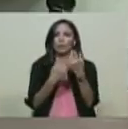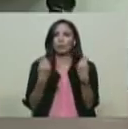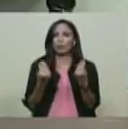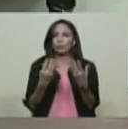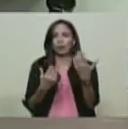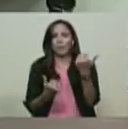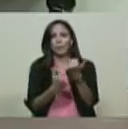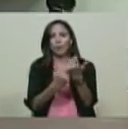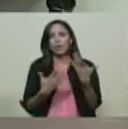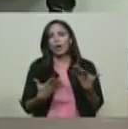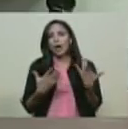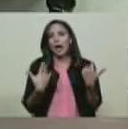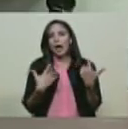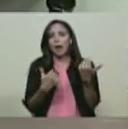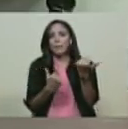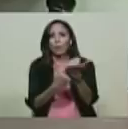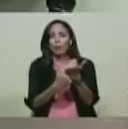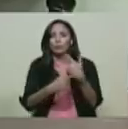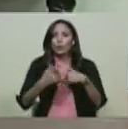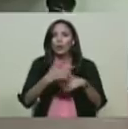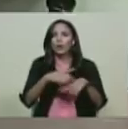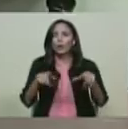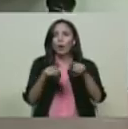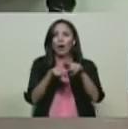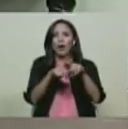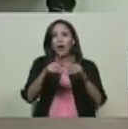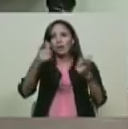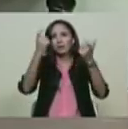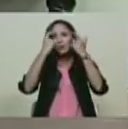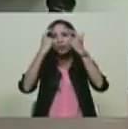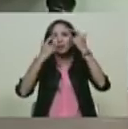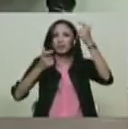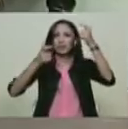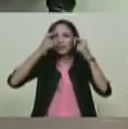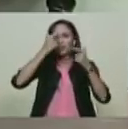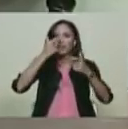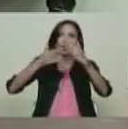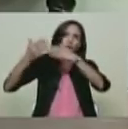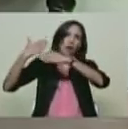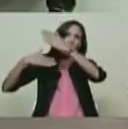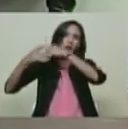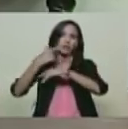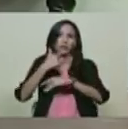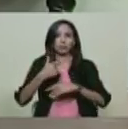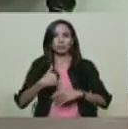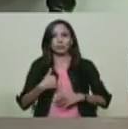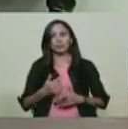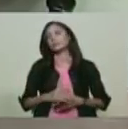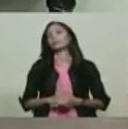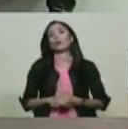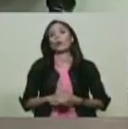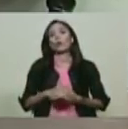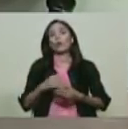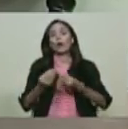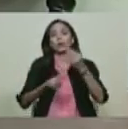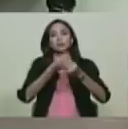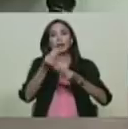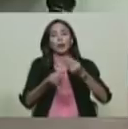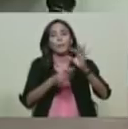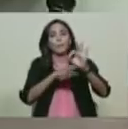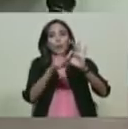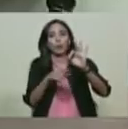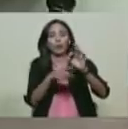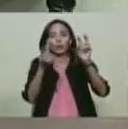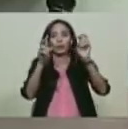firme tesis monetaria que nuestro comandante nos dejó en legado con la creación del petro. Así